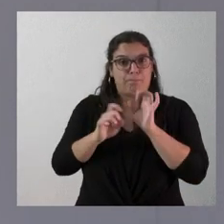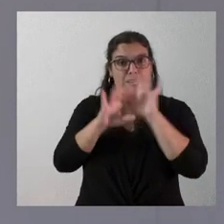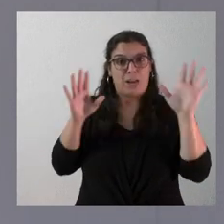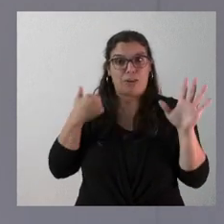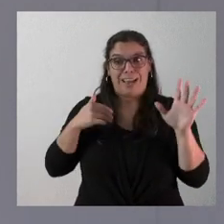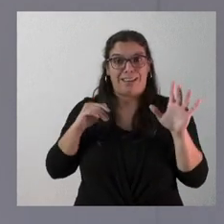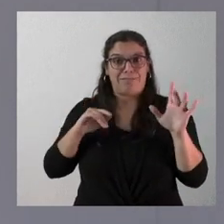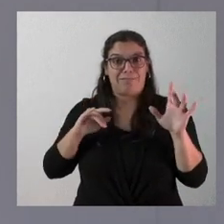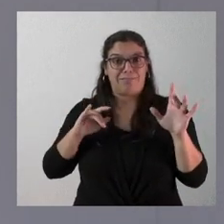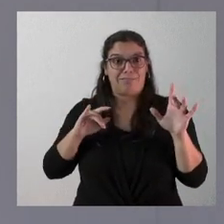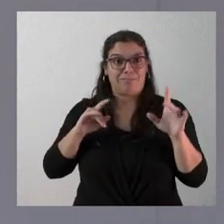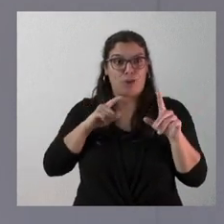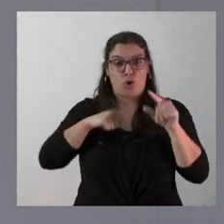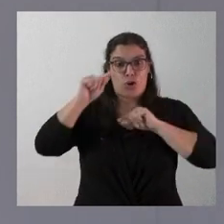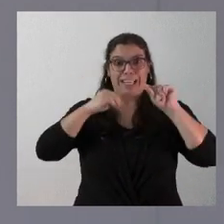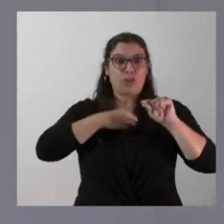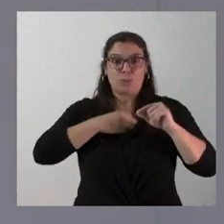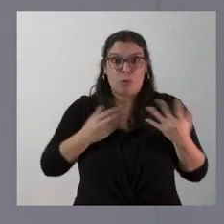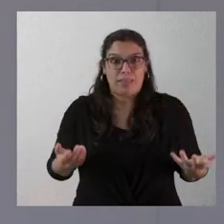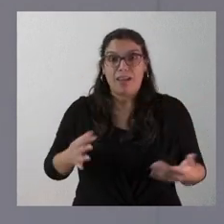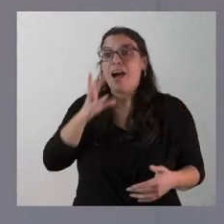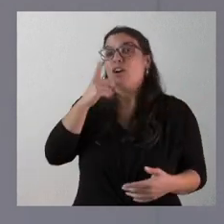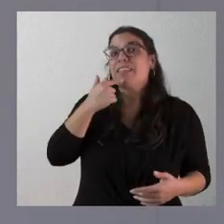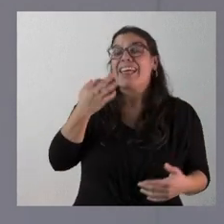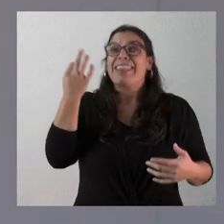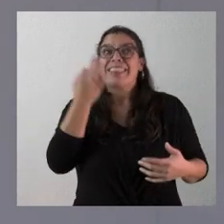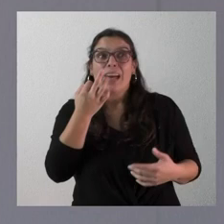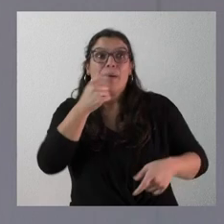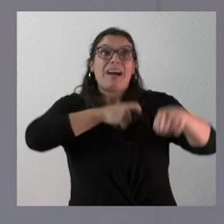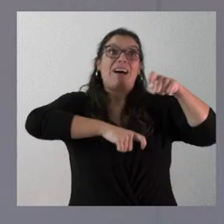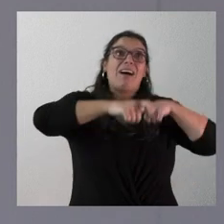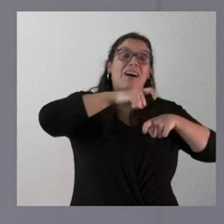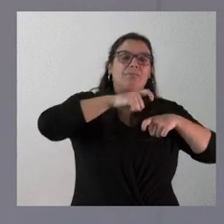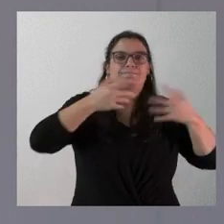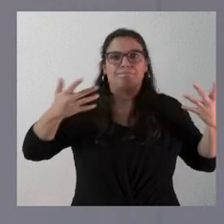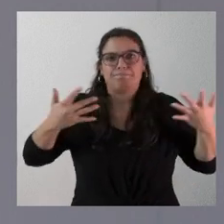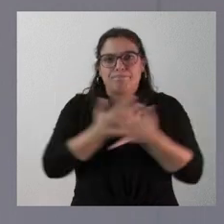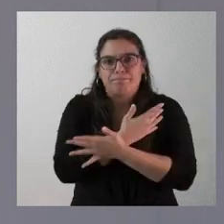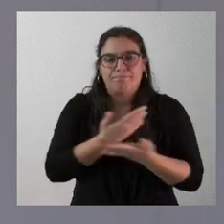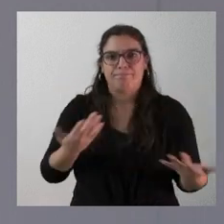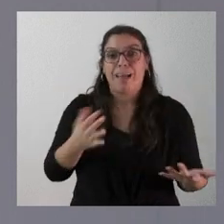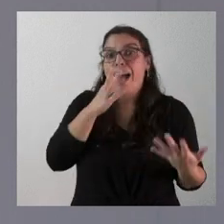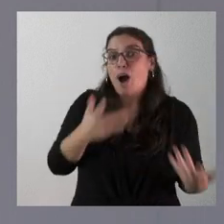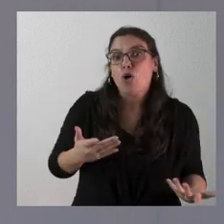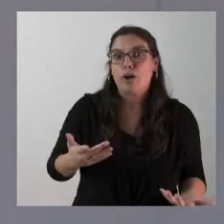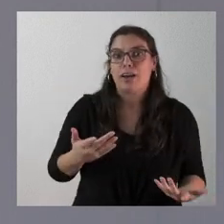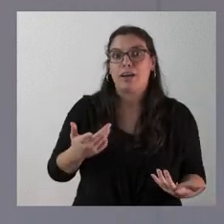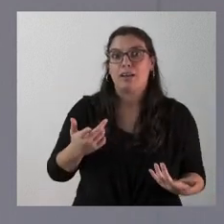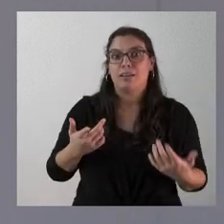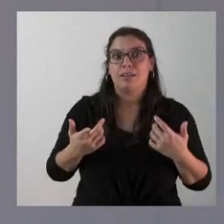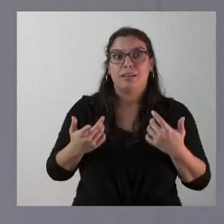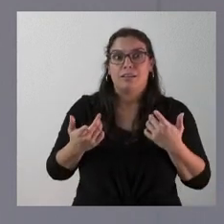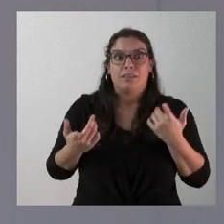corrección es que ahora se nos dice habría que dar vuelta atrás Es que desgraciadamente ahora una medida